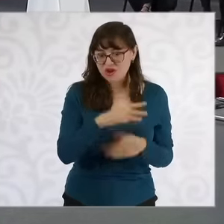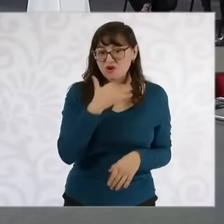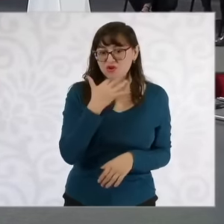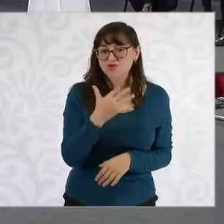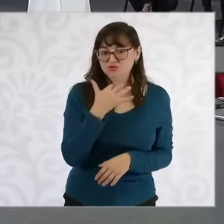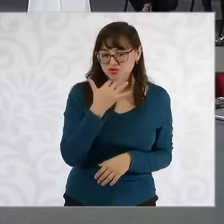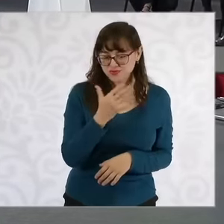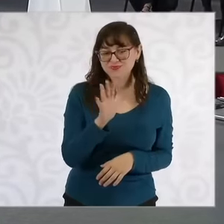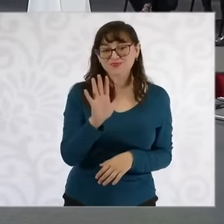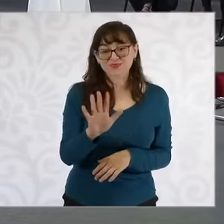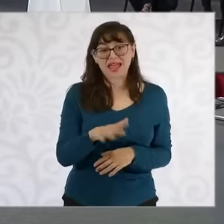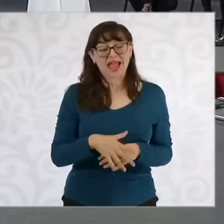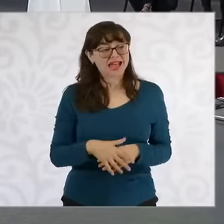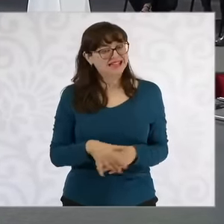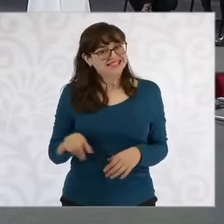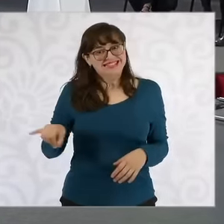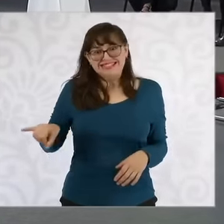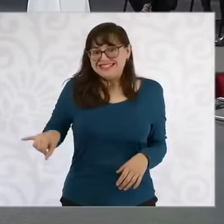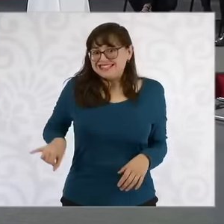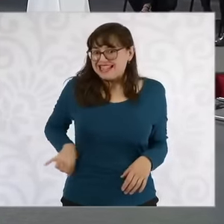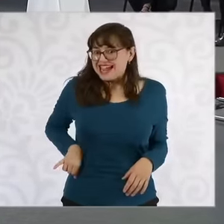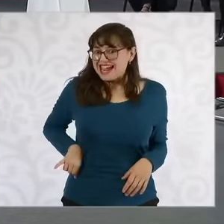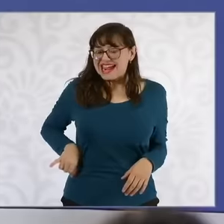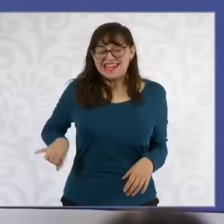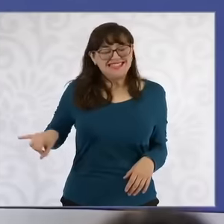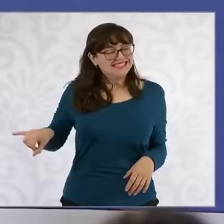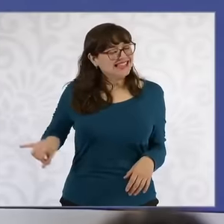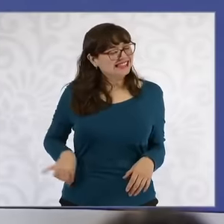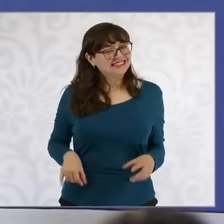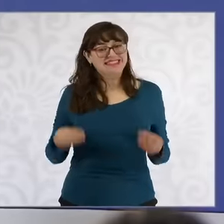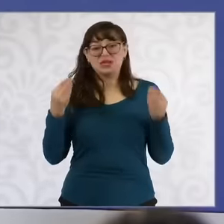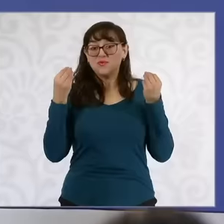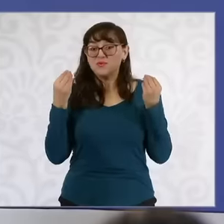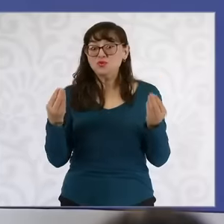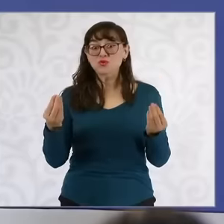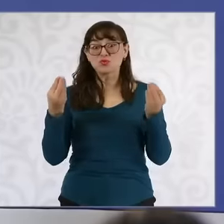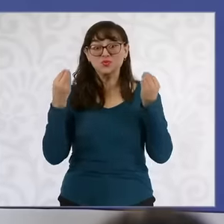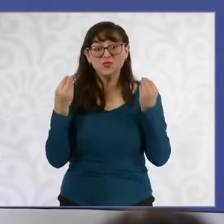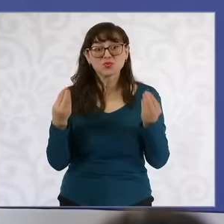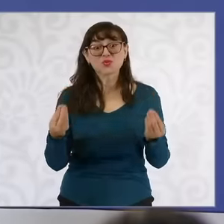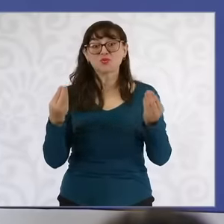Es muy interesante, muy, muy interesante.